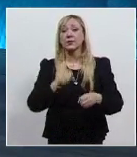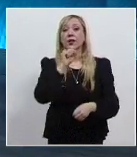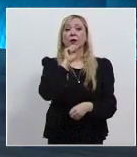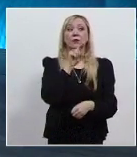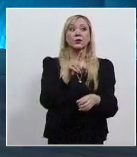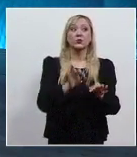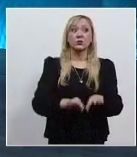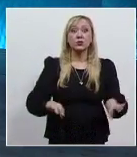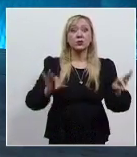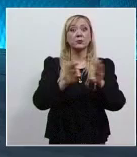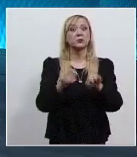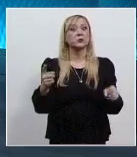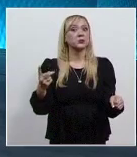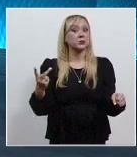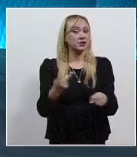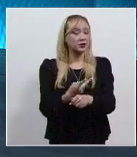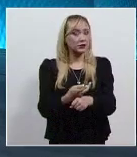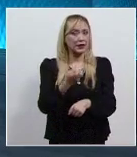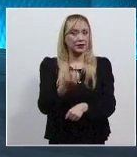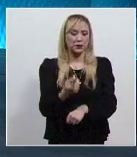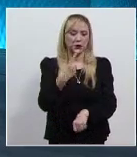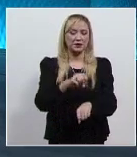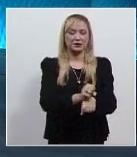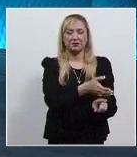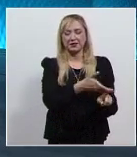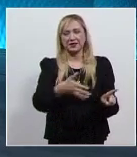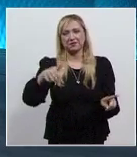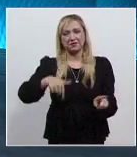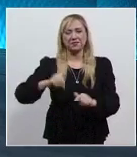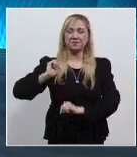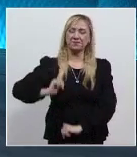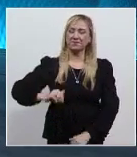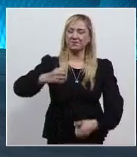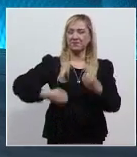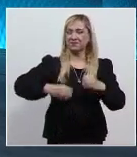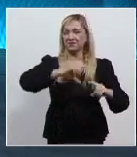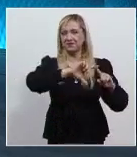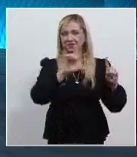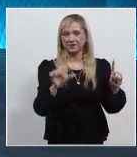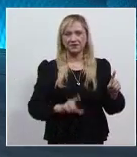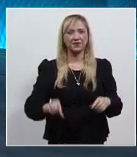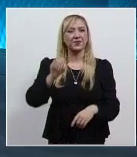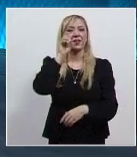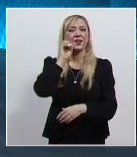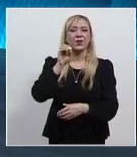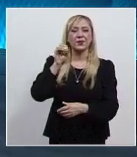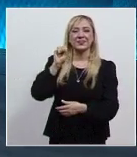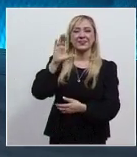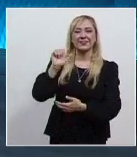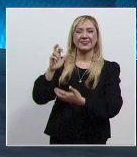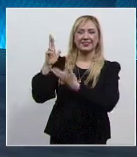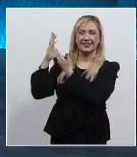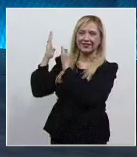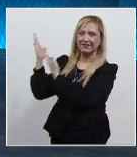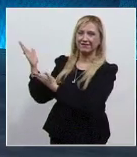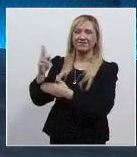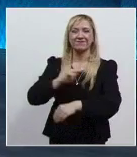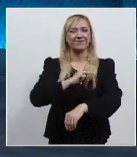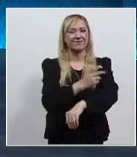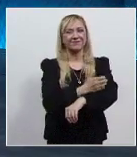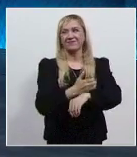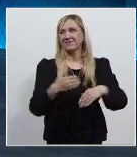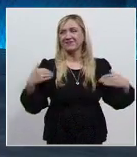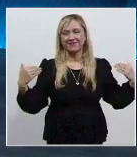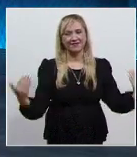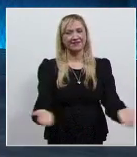relevantes registrados precisamente en el Poder Judicial de la Federación. Soy Óscar González y a nombre de todo este equipo de trabajo le